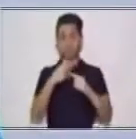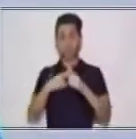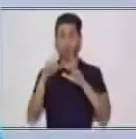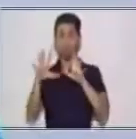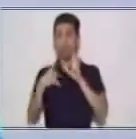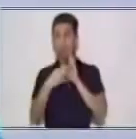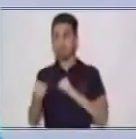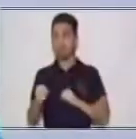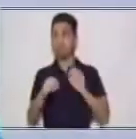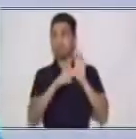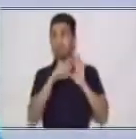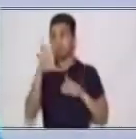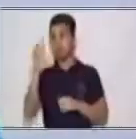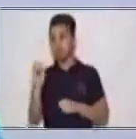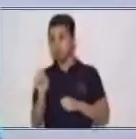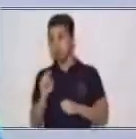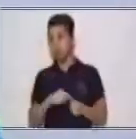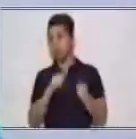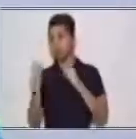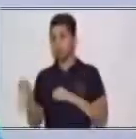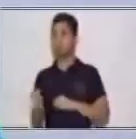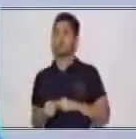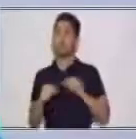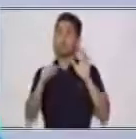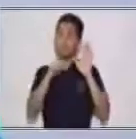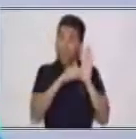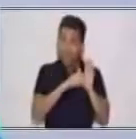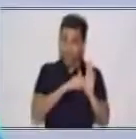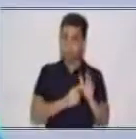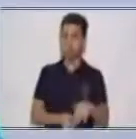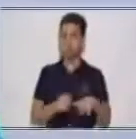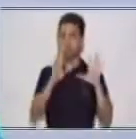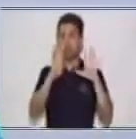50, menos 9 por 7,